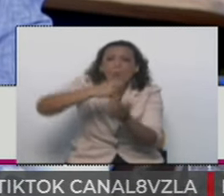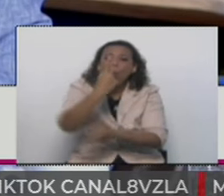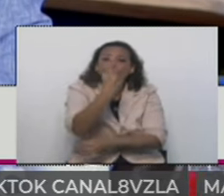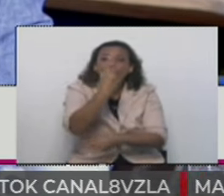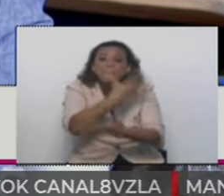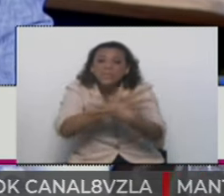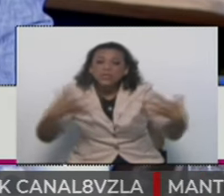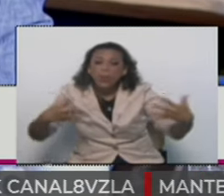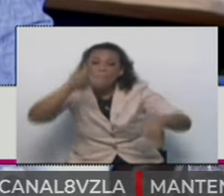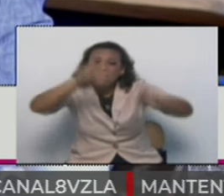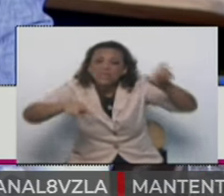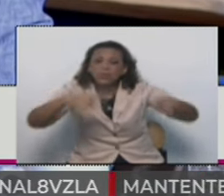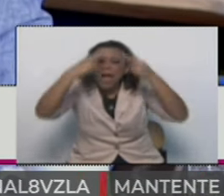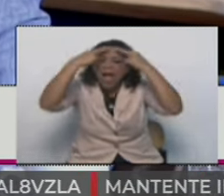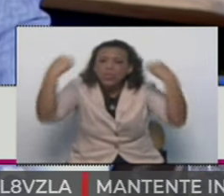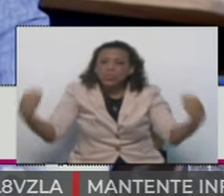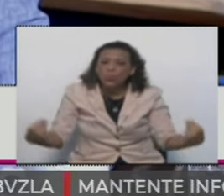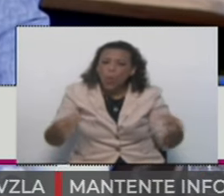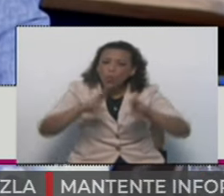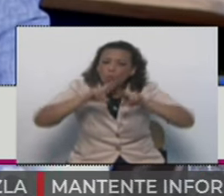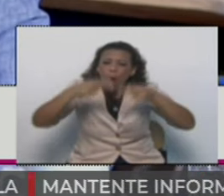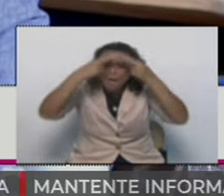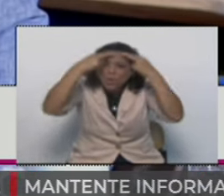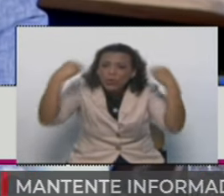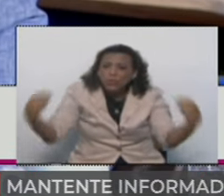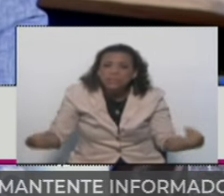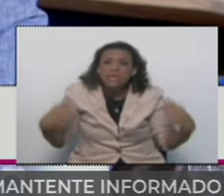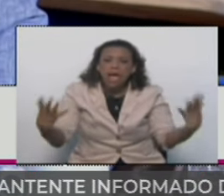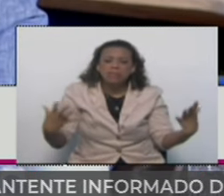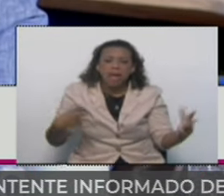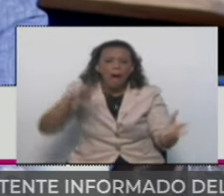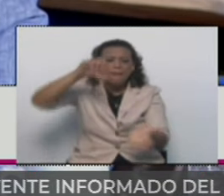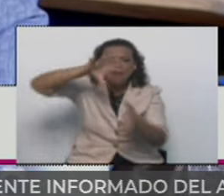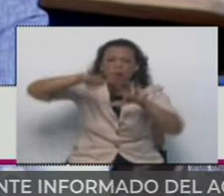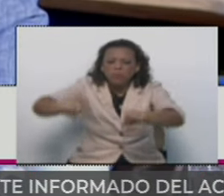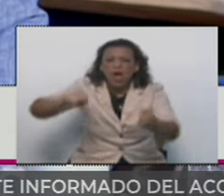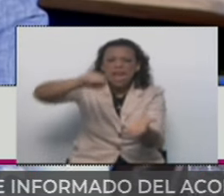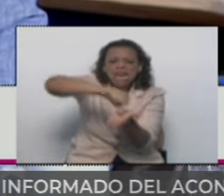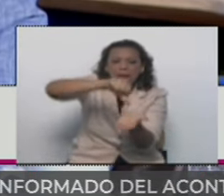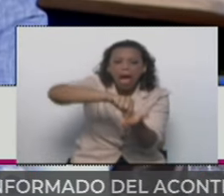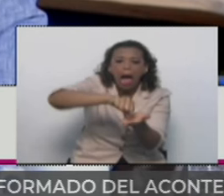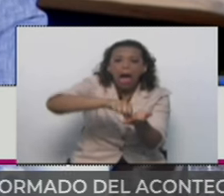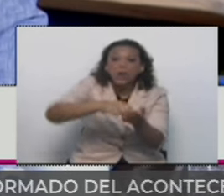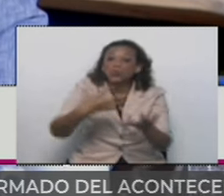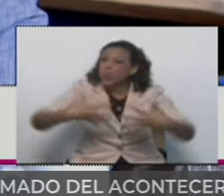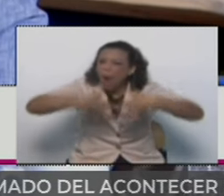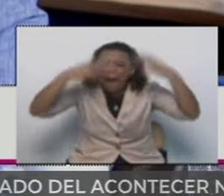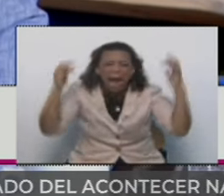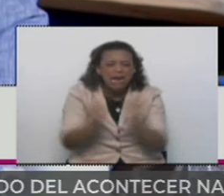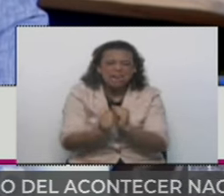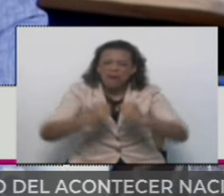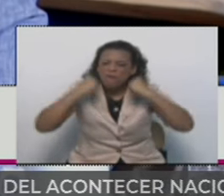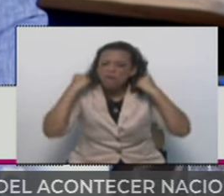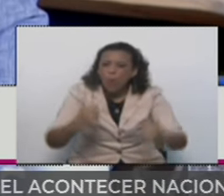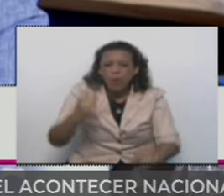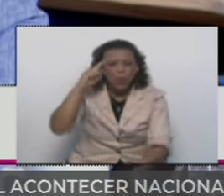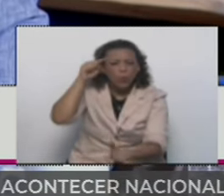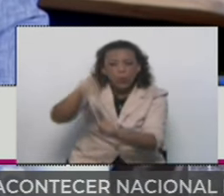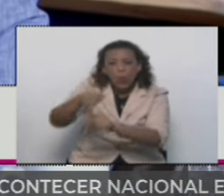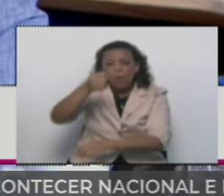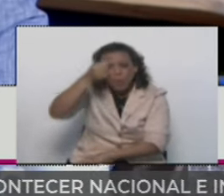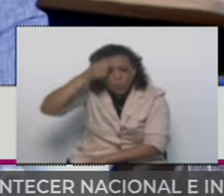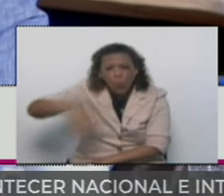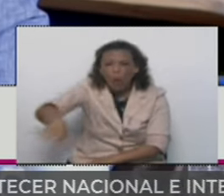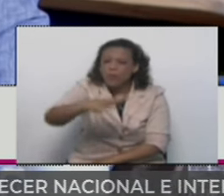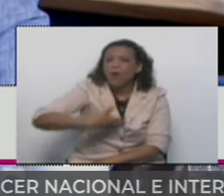1 millón de iraquíes. Invadieron a Irak. Es una guerra contra los pueblos árabes,